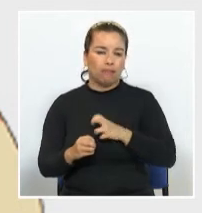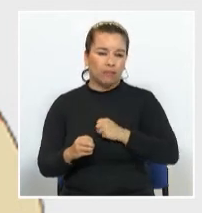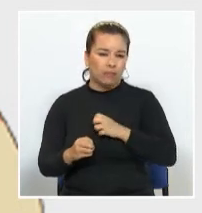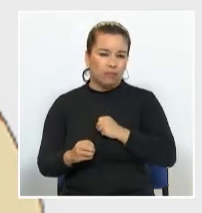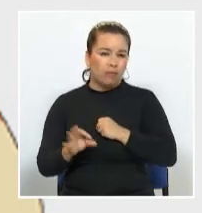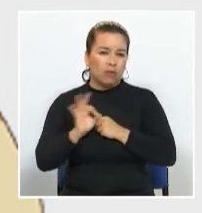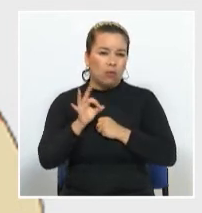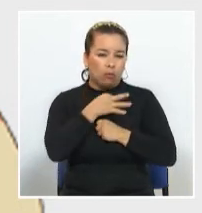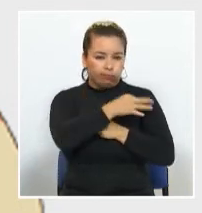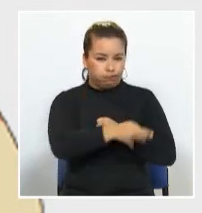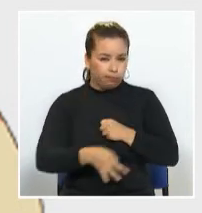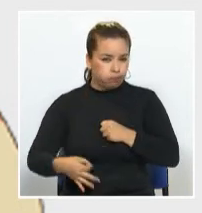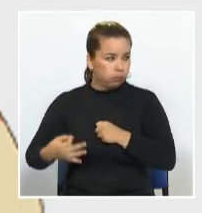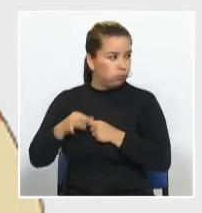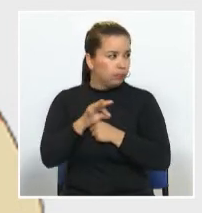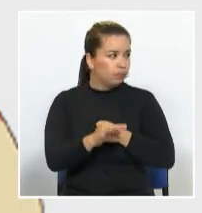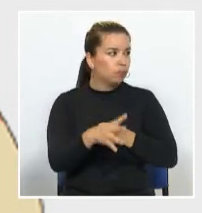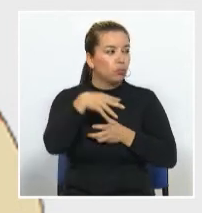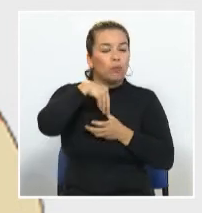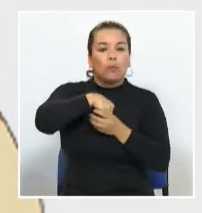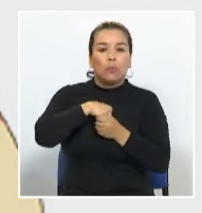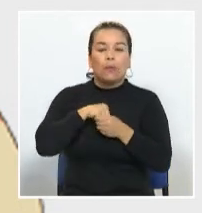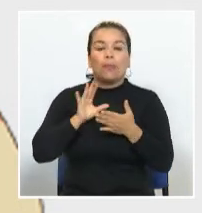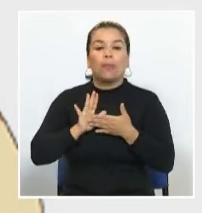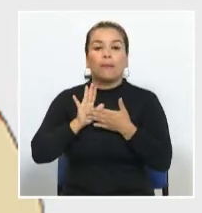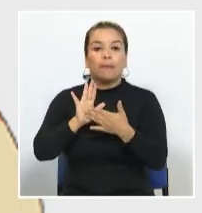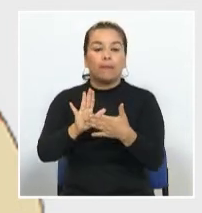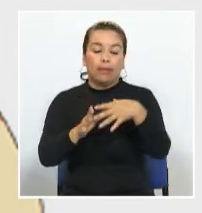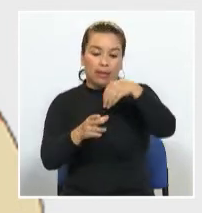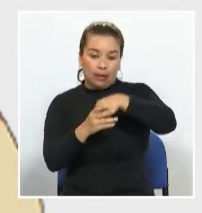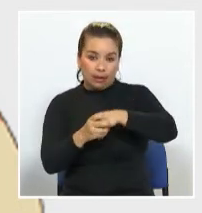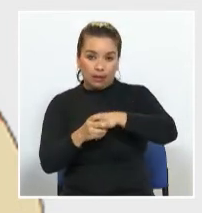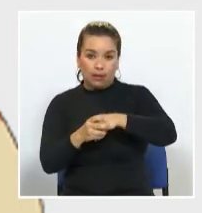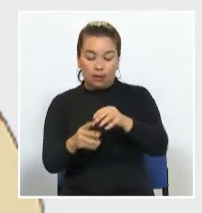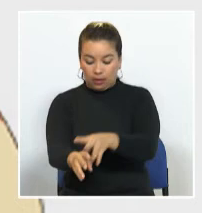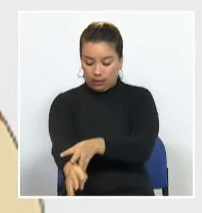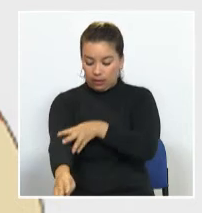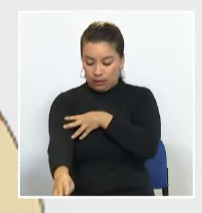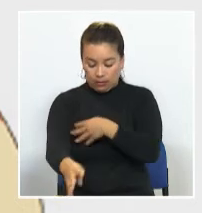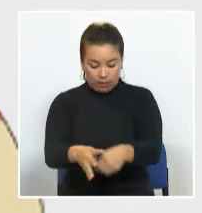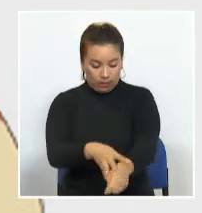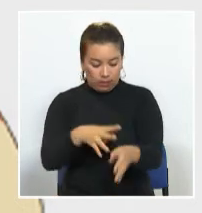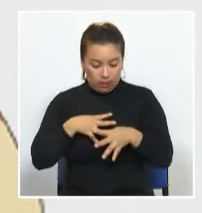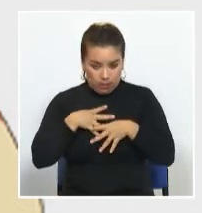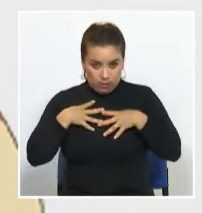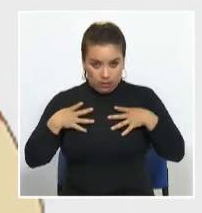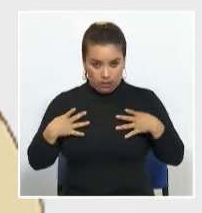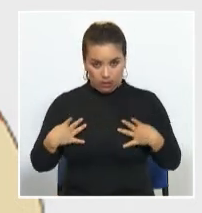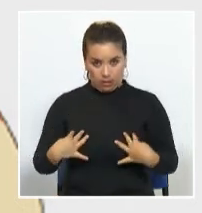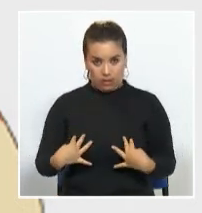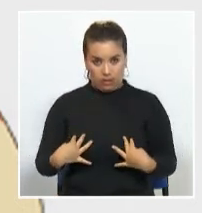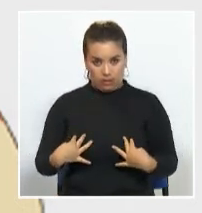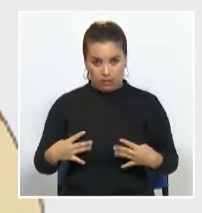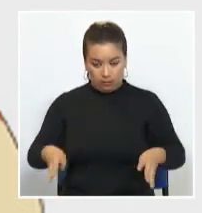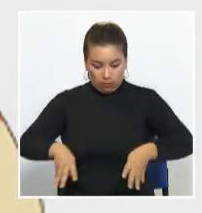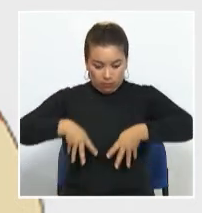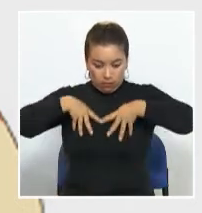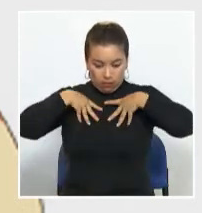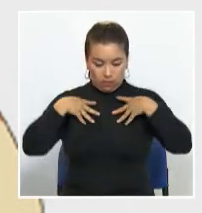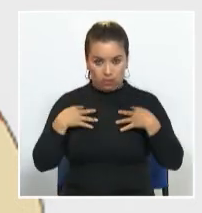coágulos, que son aquellas que se presentan al interior de las arterias coronarias, es decir, de las arterias que le dan sangre al propio